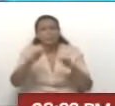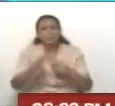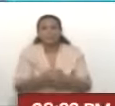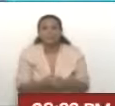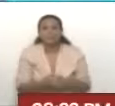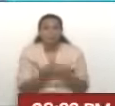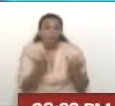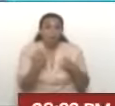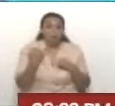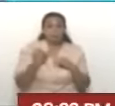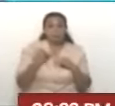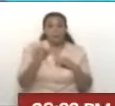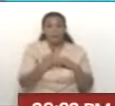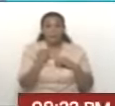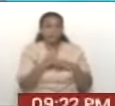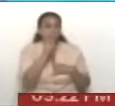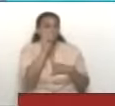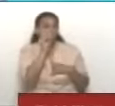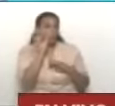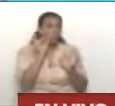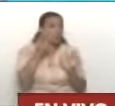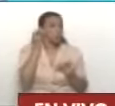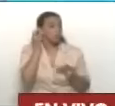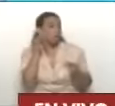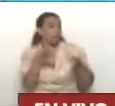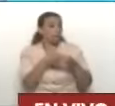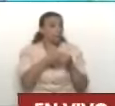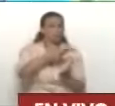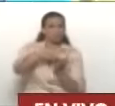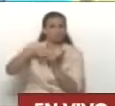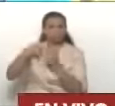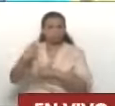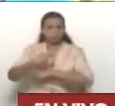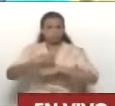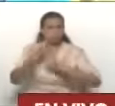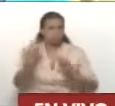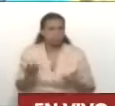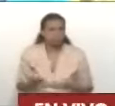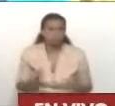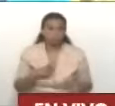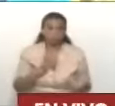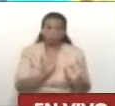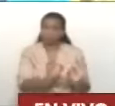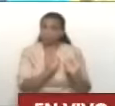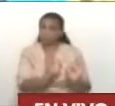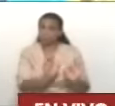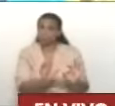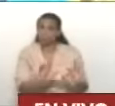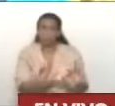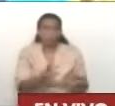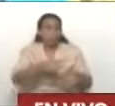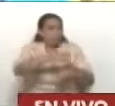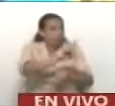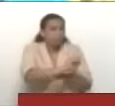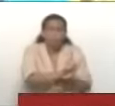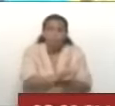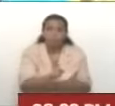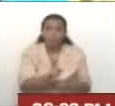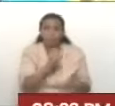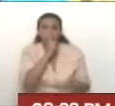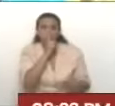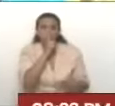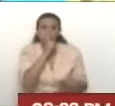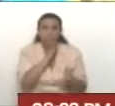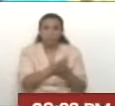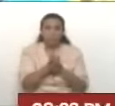Ahora los apellidos pretendían asaltar el poder. No los dejamos ni los dejaremos. Entonces ahora están empezando a